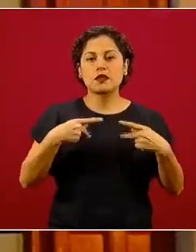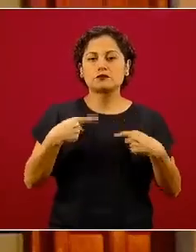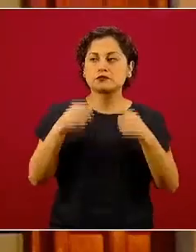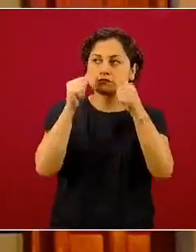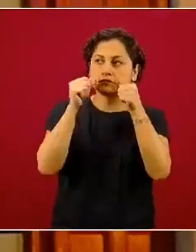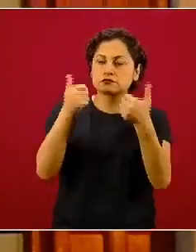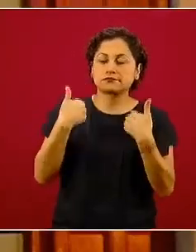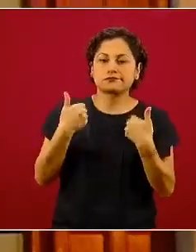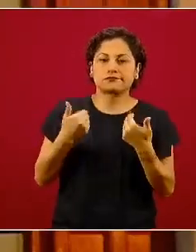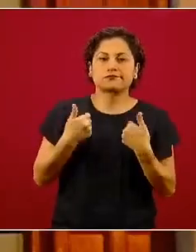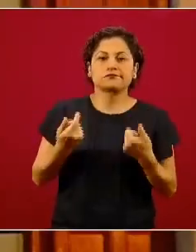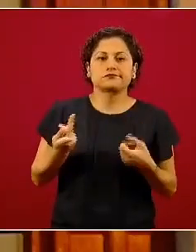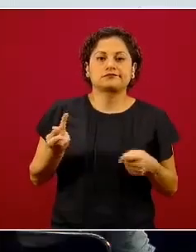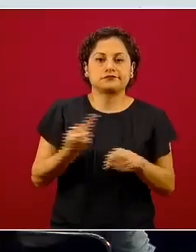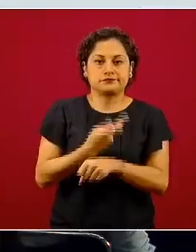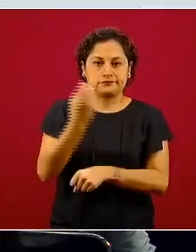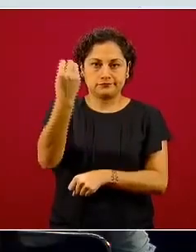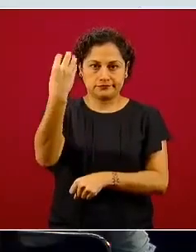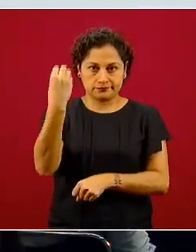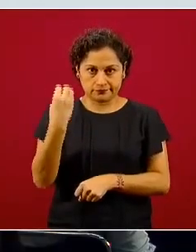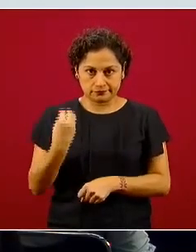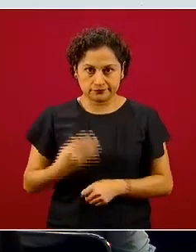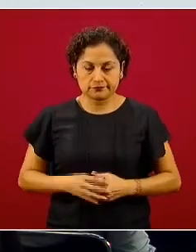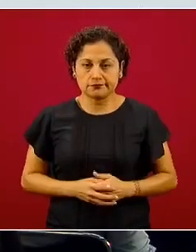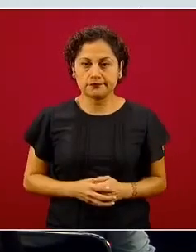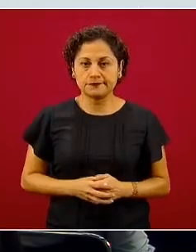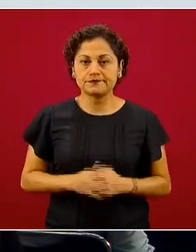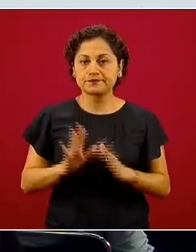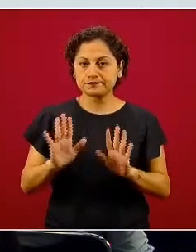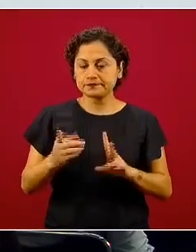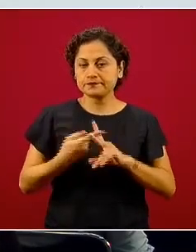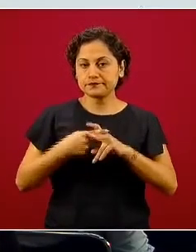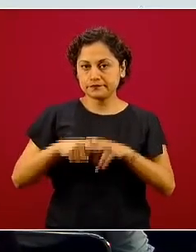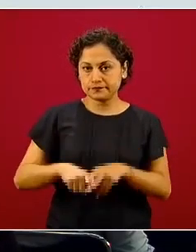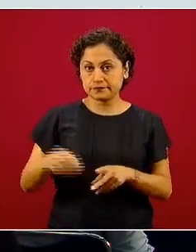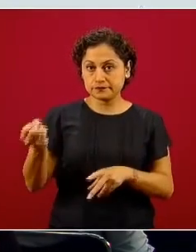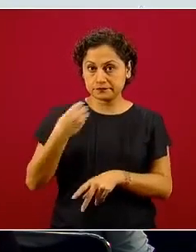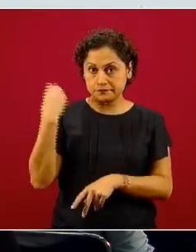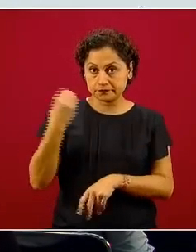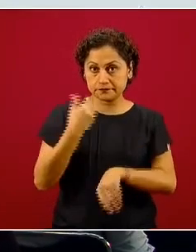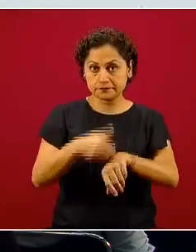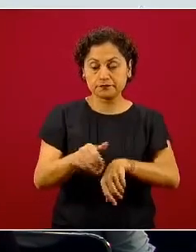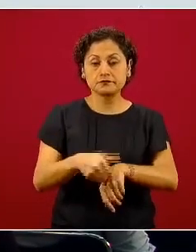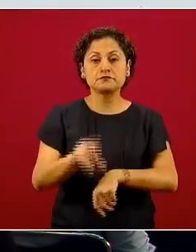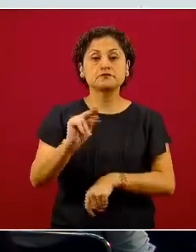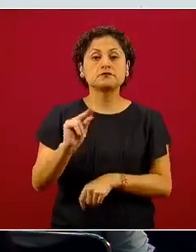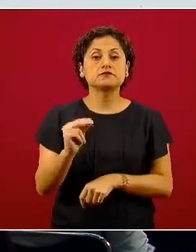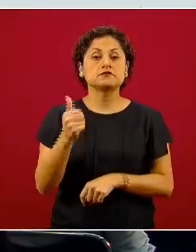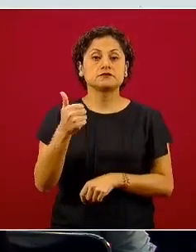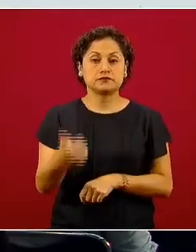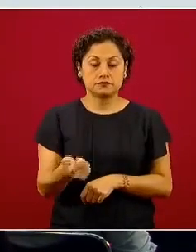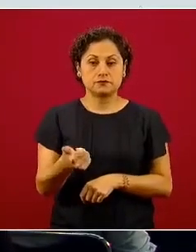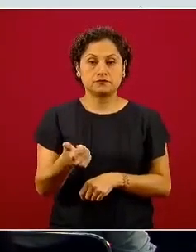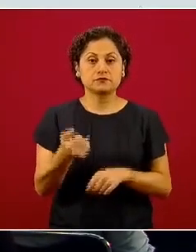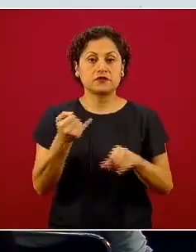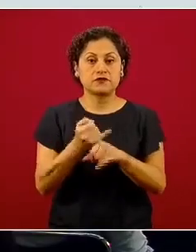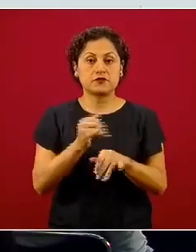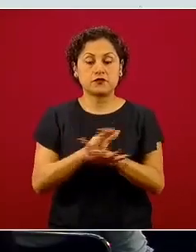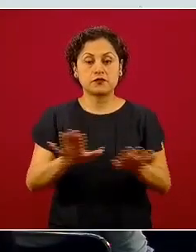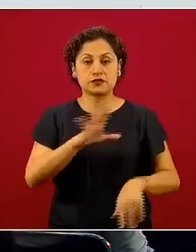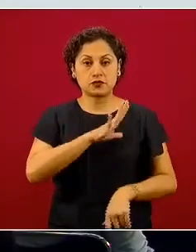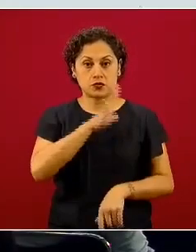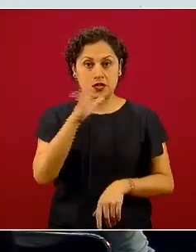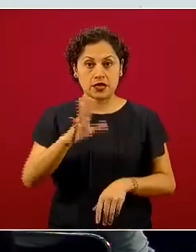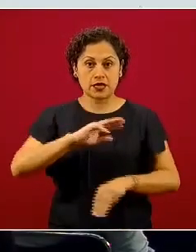los colores del semáforo. Bien, iniciamos nuestra conferencia vespertina número 86 con el panorama internacional, que es